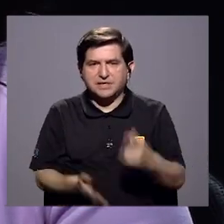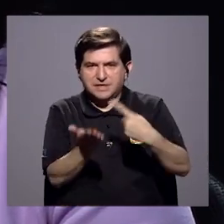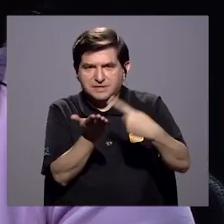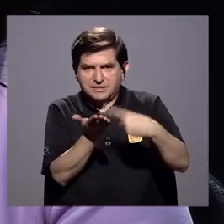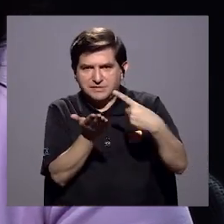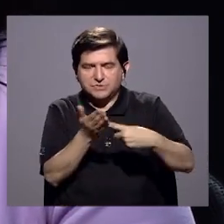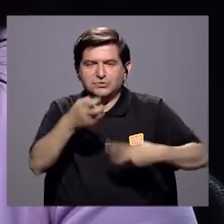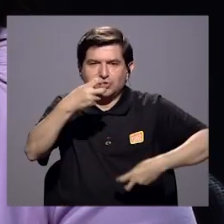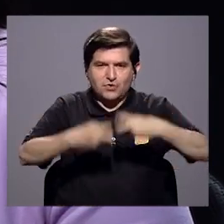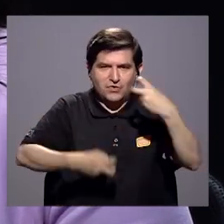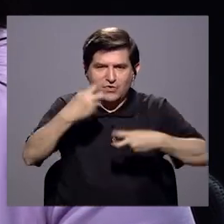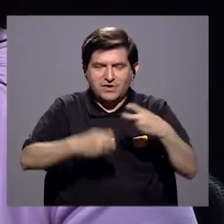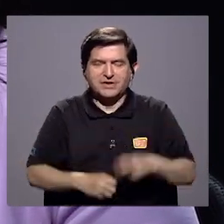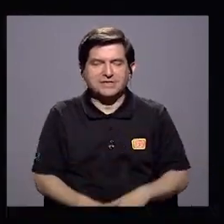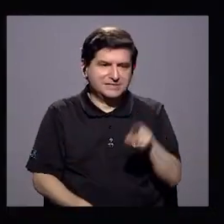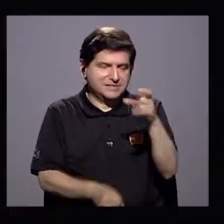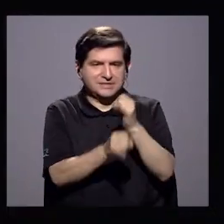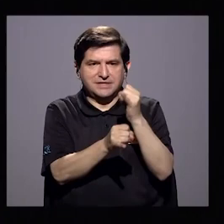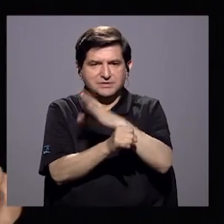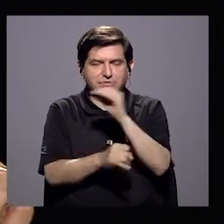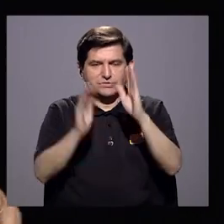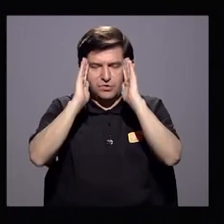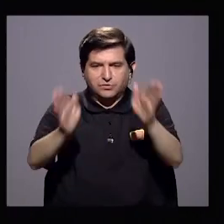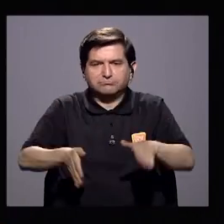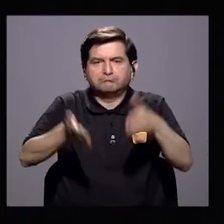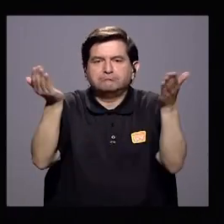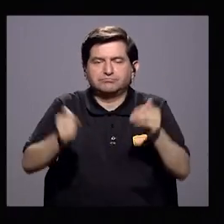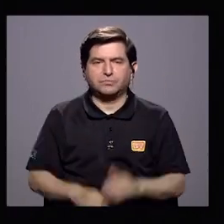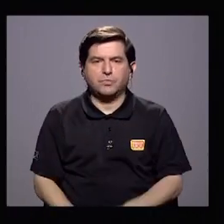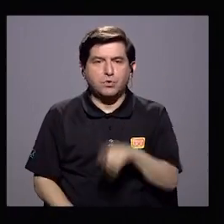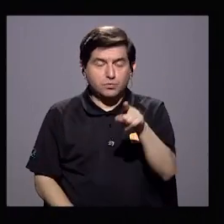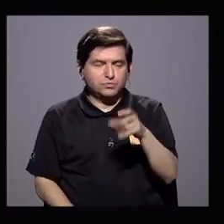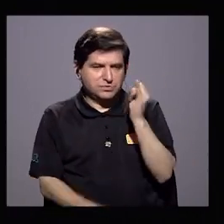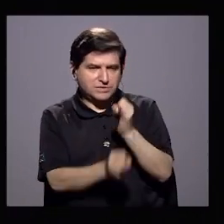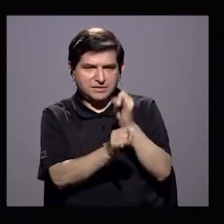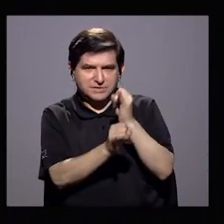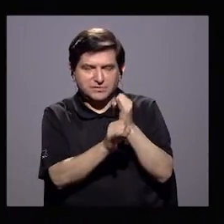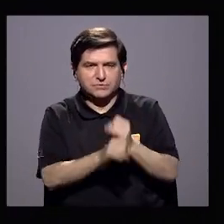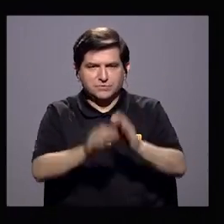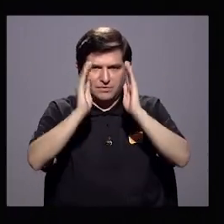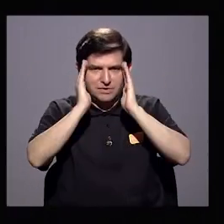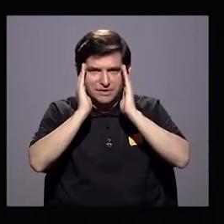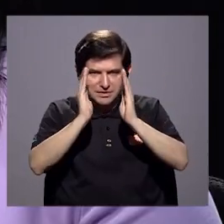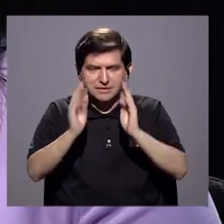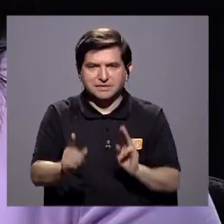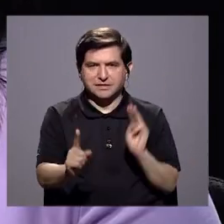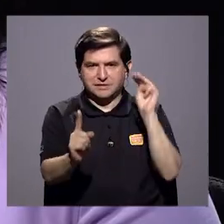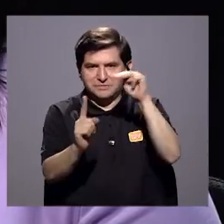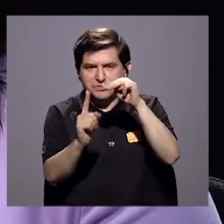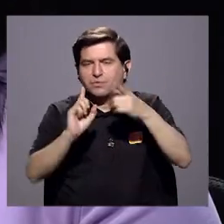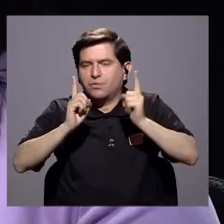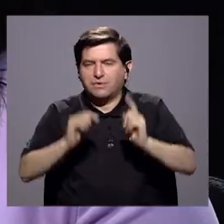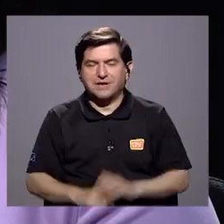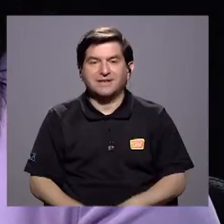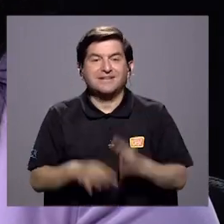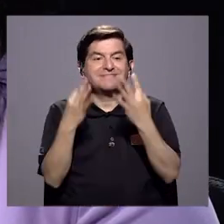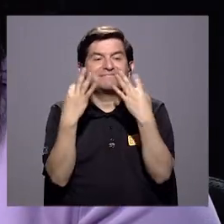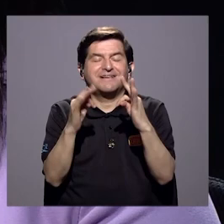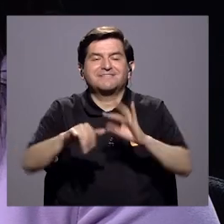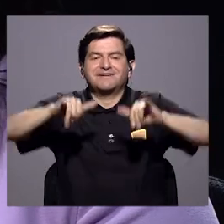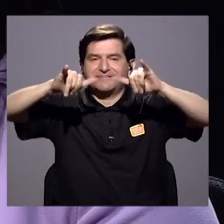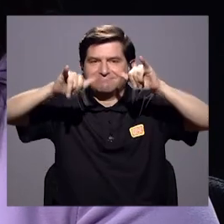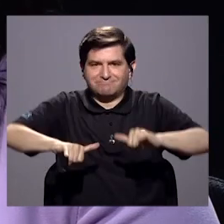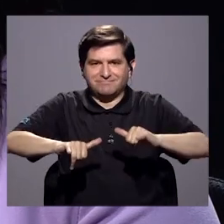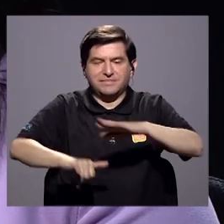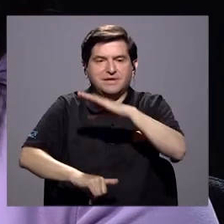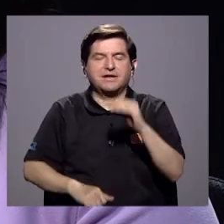de la crisis de Habdeba y cómo atenderla. Usted llegó a Habdeba con una misión. ¿Cuál fue? La misión fue tratar de